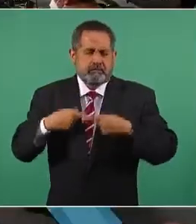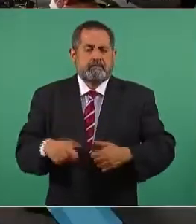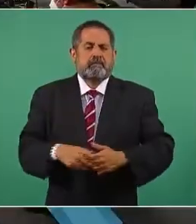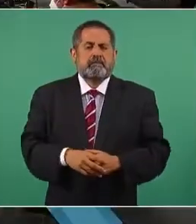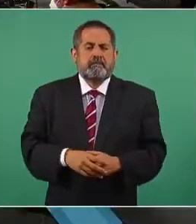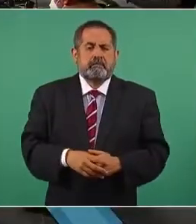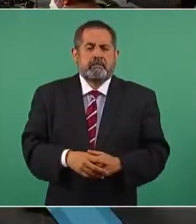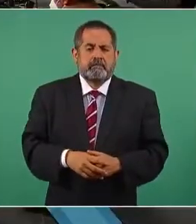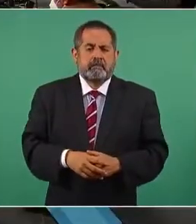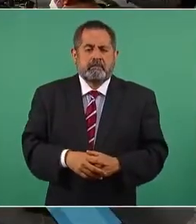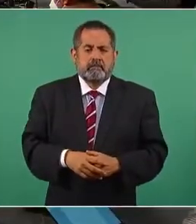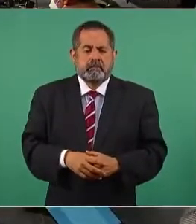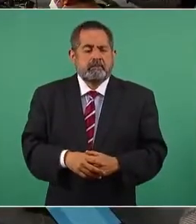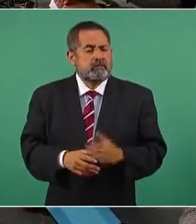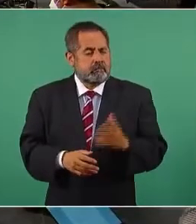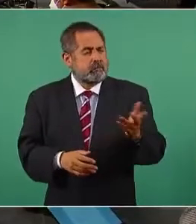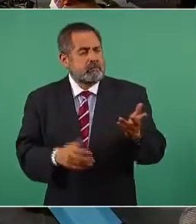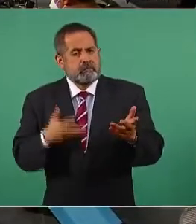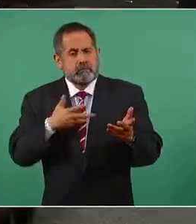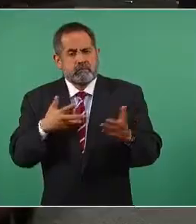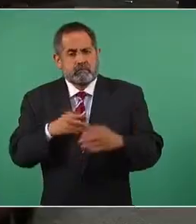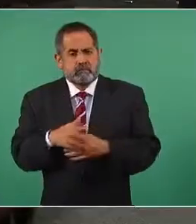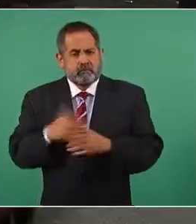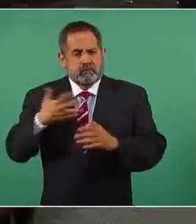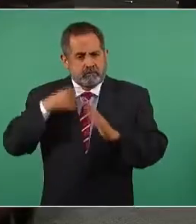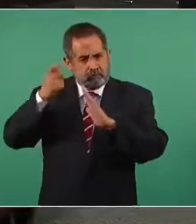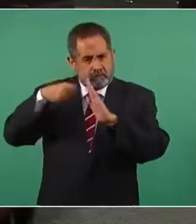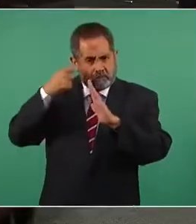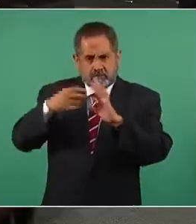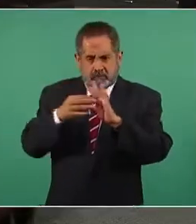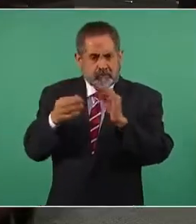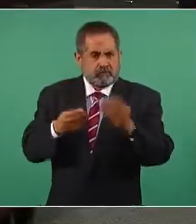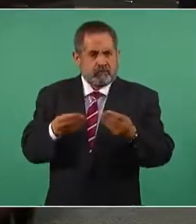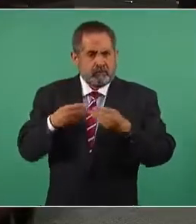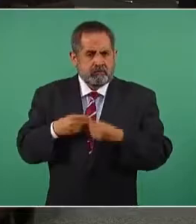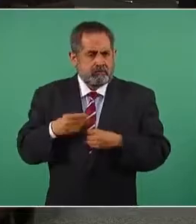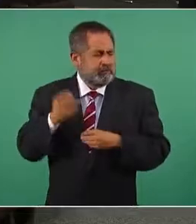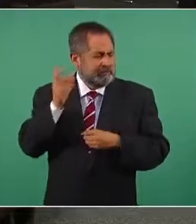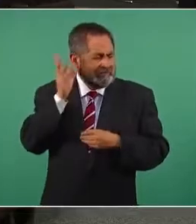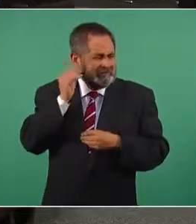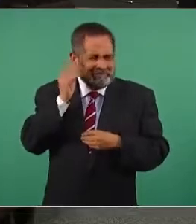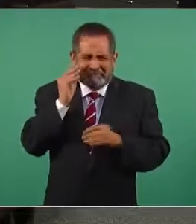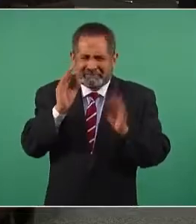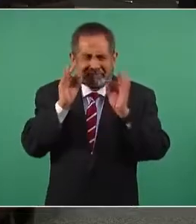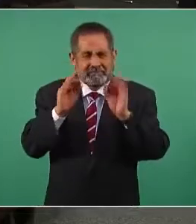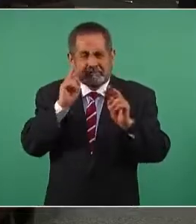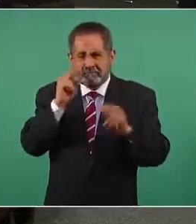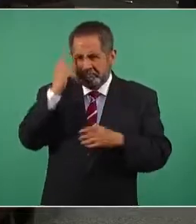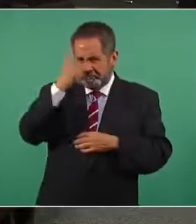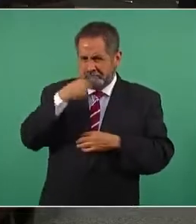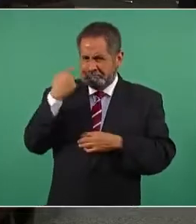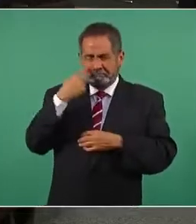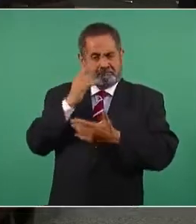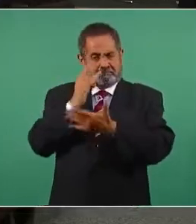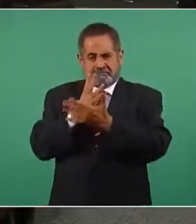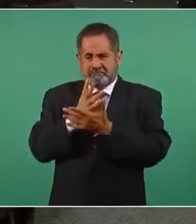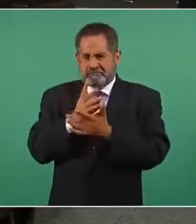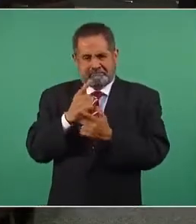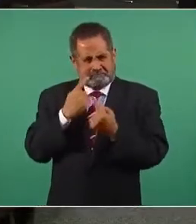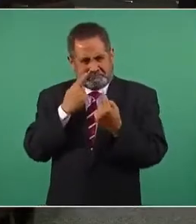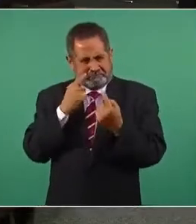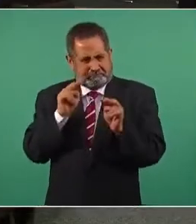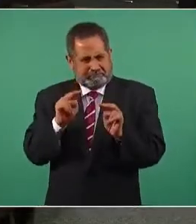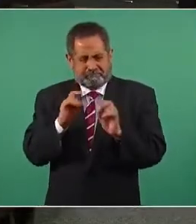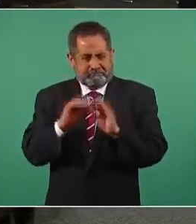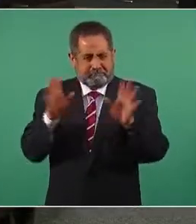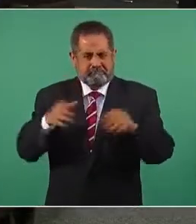gente. Bueno, tenemos los videos. ¿Sí? Y se escucha, se ve la imagen de este señor